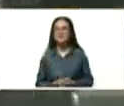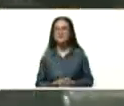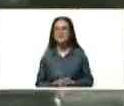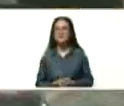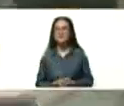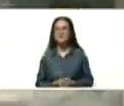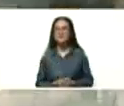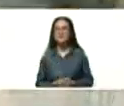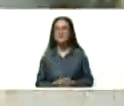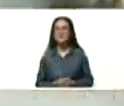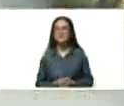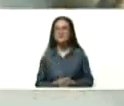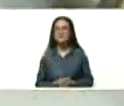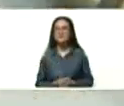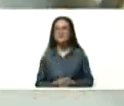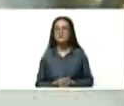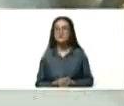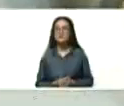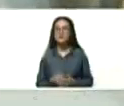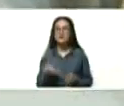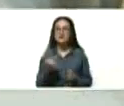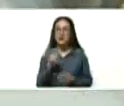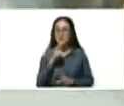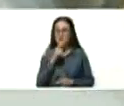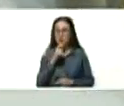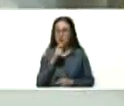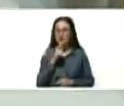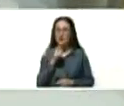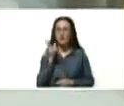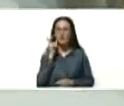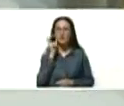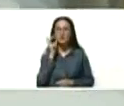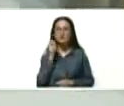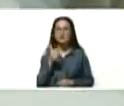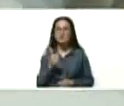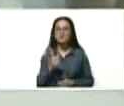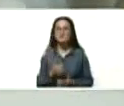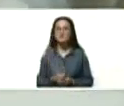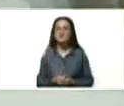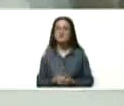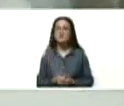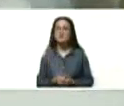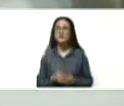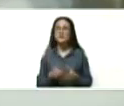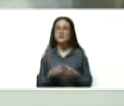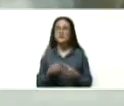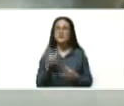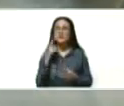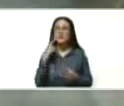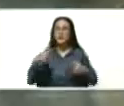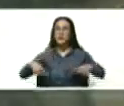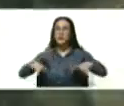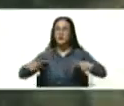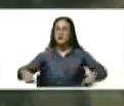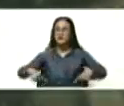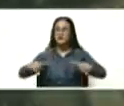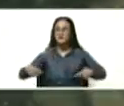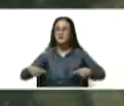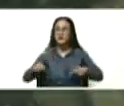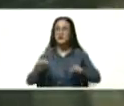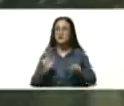Disculpe. Ponte un poco cerca el micrófono. Ajá. Aquí tenemos el conjunto de elementos neumáticos para